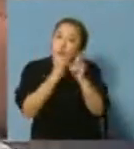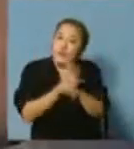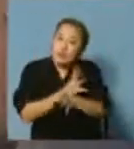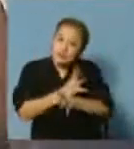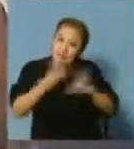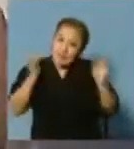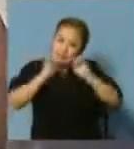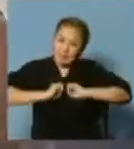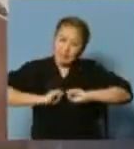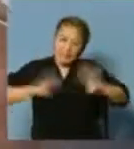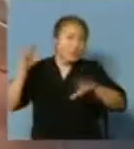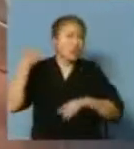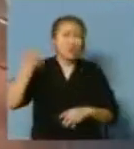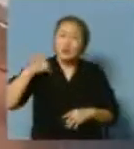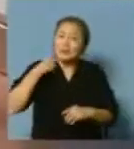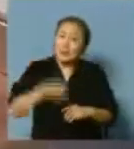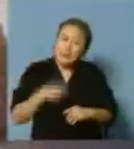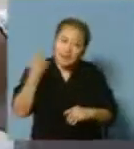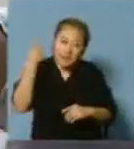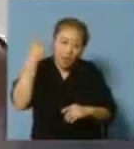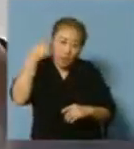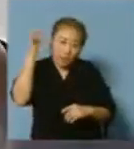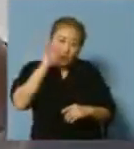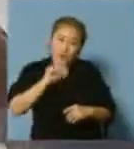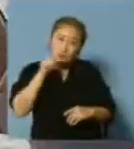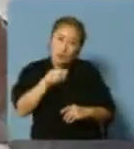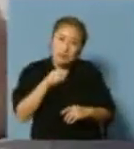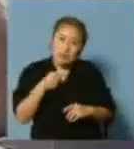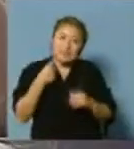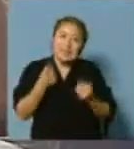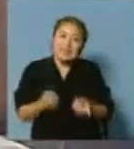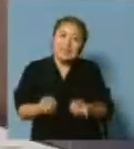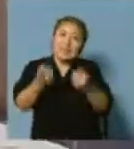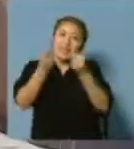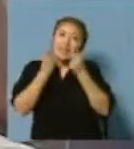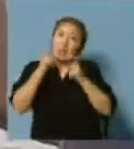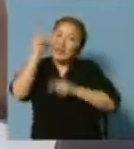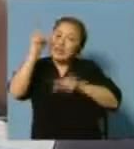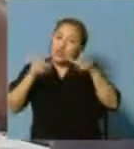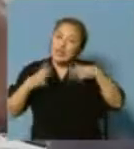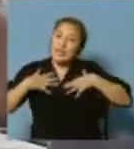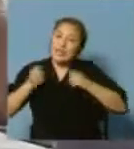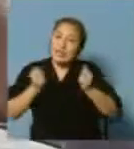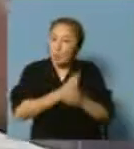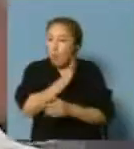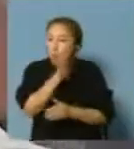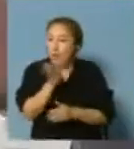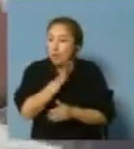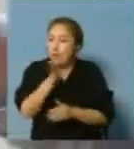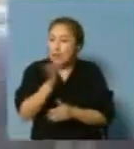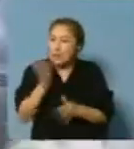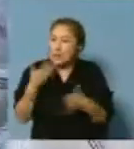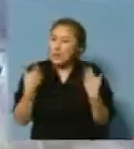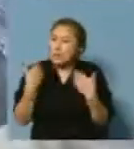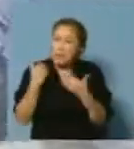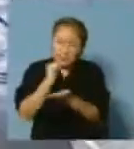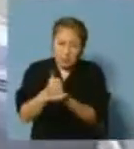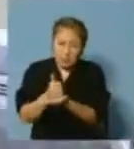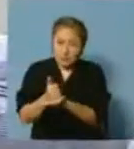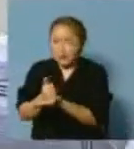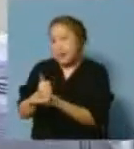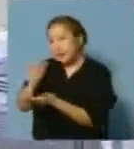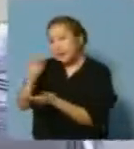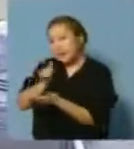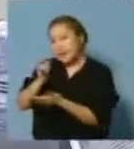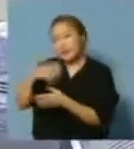ha repercutido en todo el país. ¿Ustedes creen que es necesario que los profesionales de la salud y otros referentes más de la salud puedan participar? Sí, es